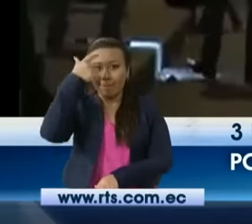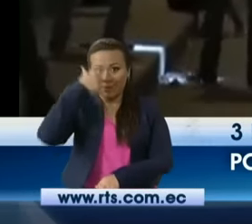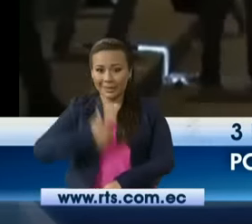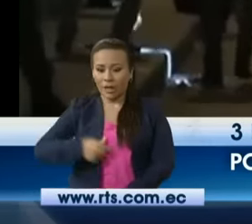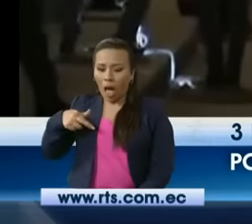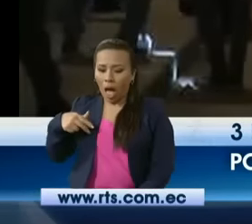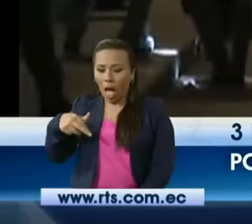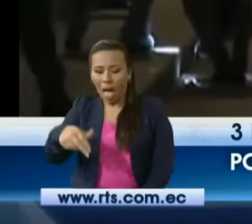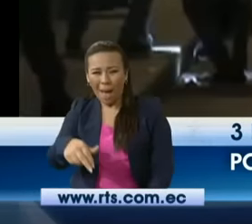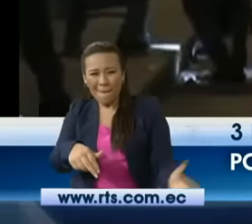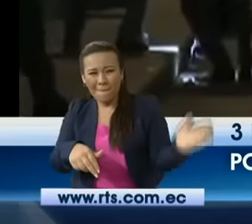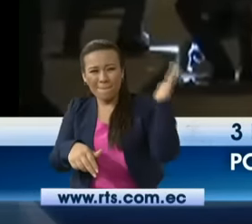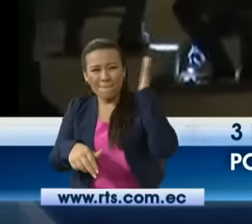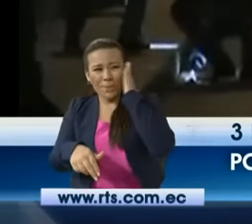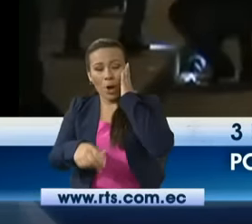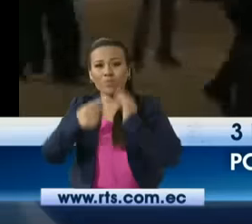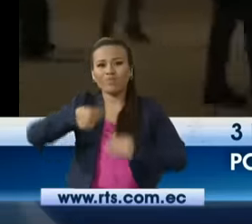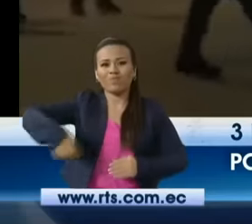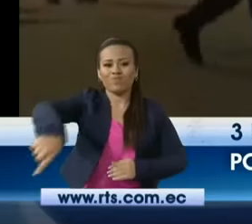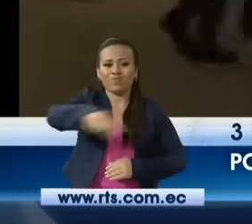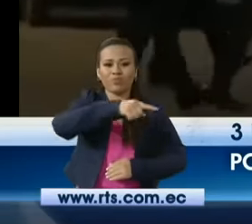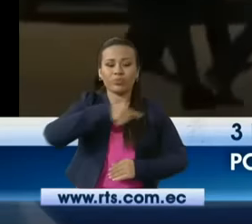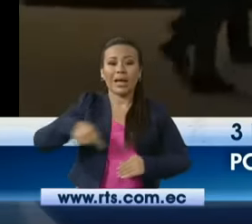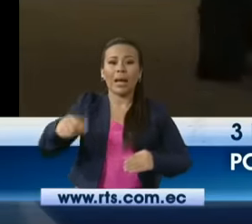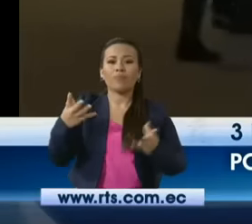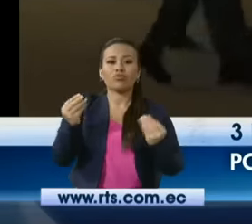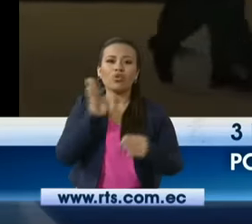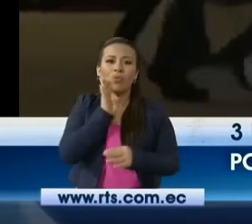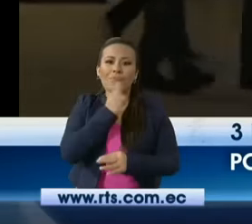zona de tolerancia.